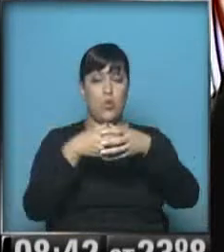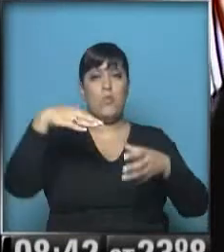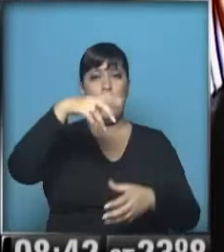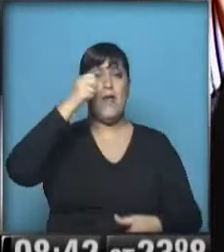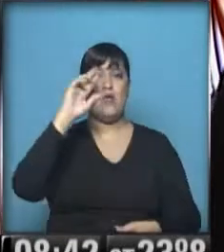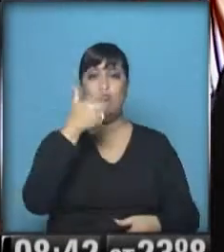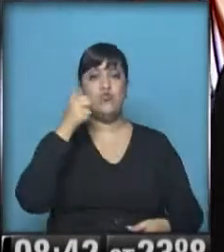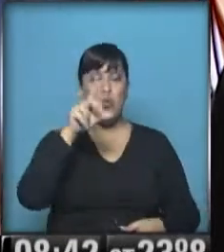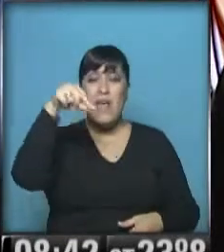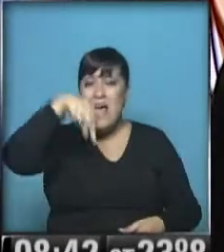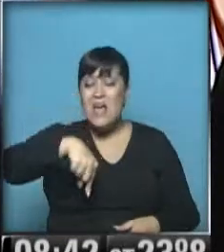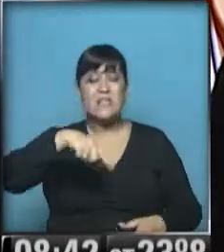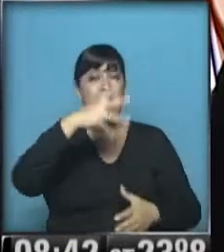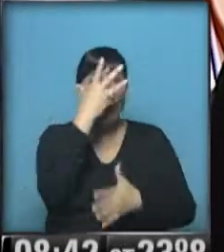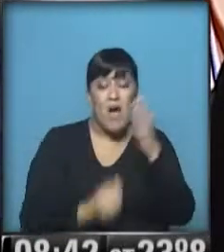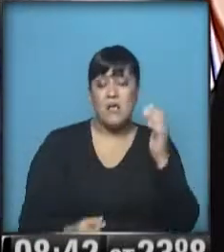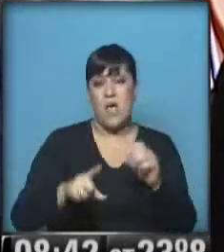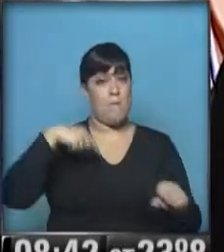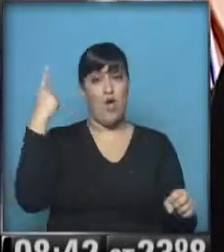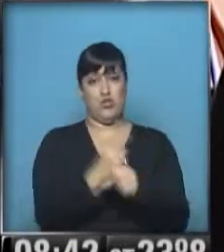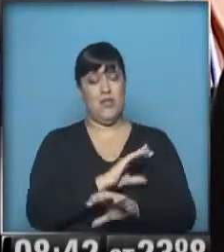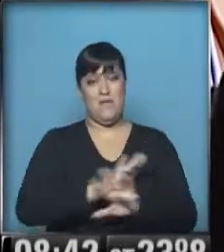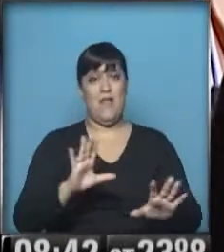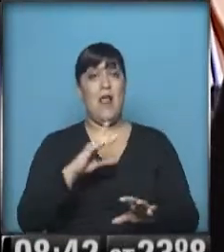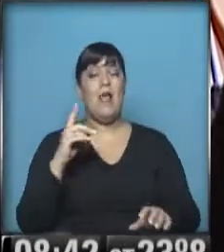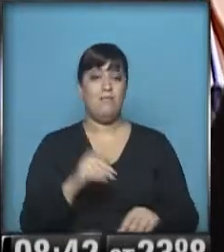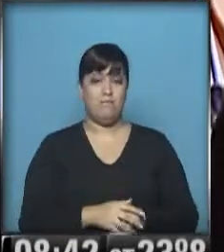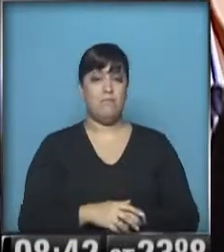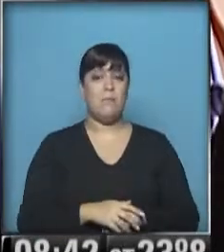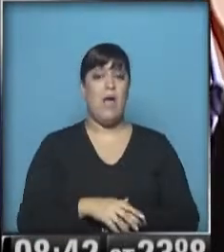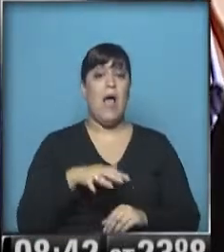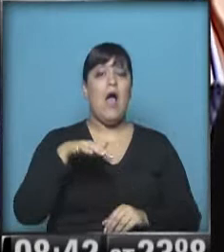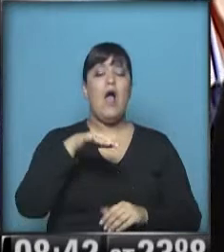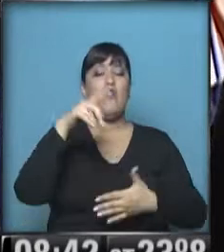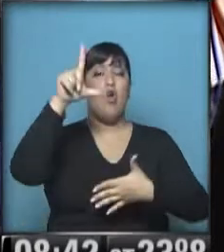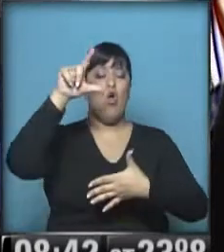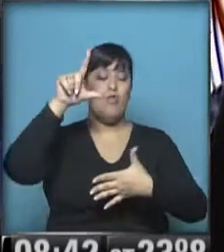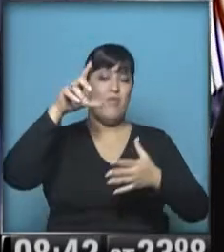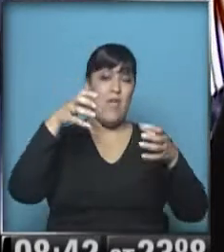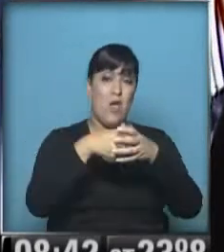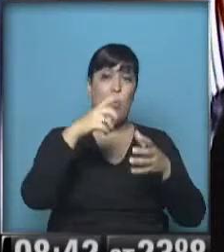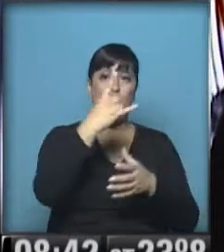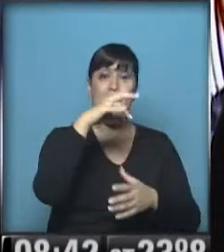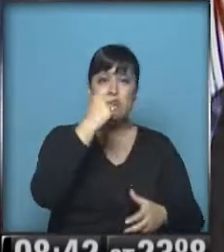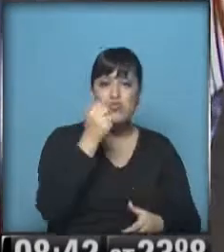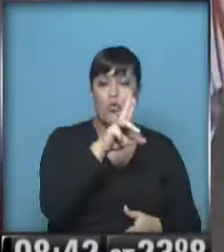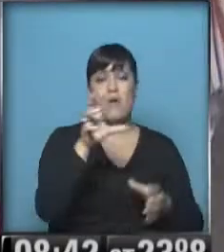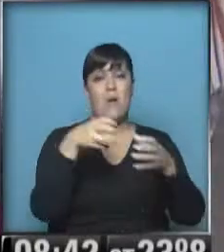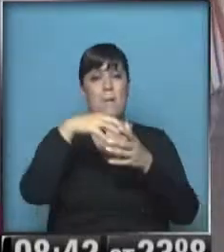espacio vital que no podemos fallar, no podemos fallarle a los pueblos de Mercosur, de UNASUR y del ALBA.